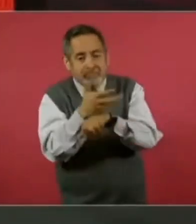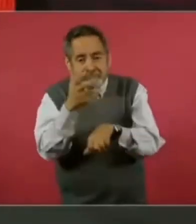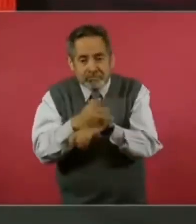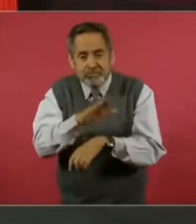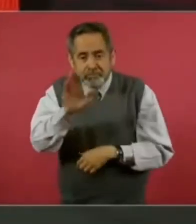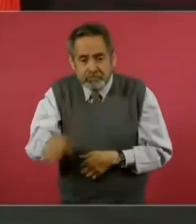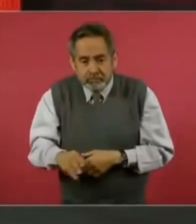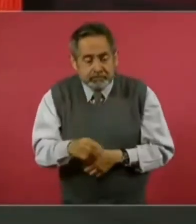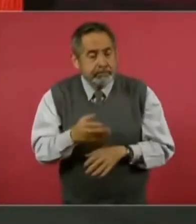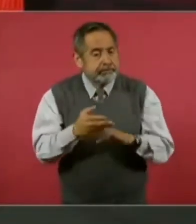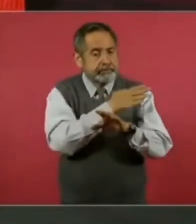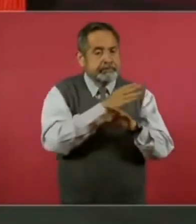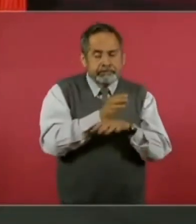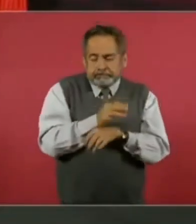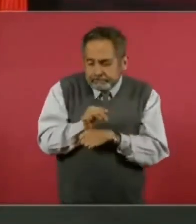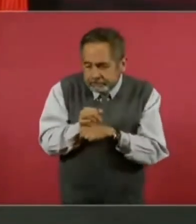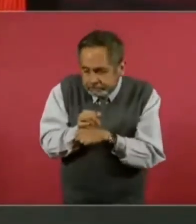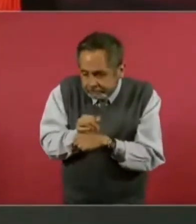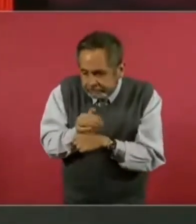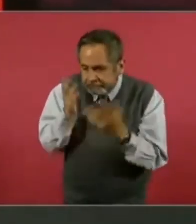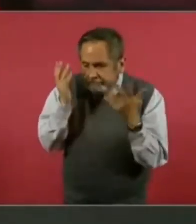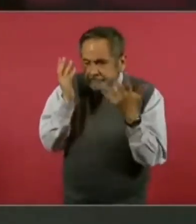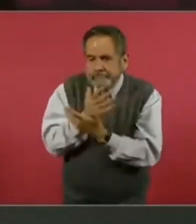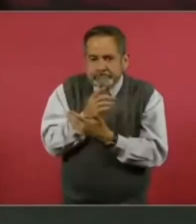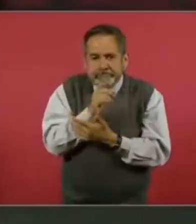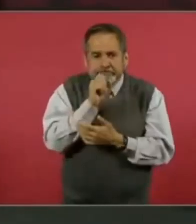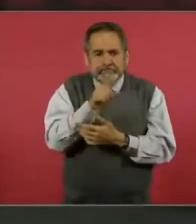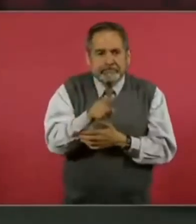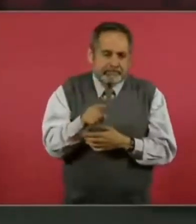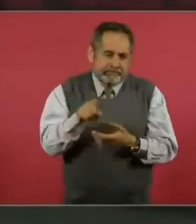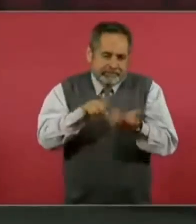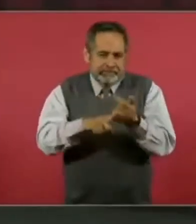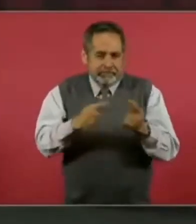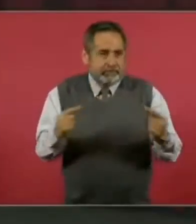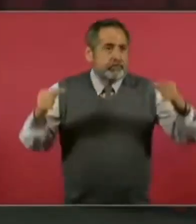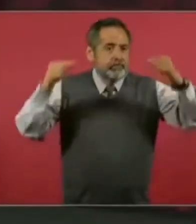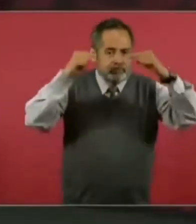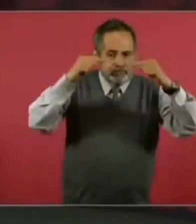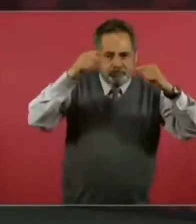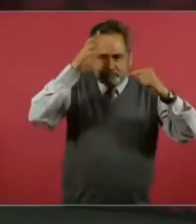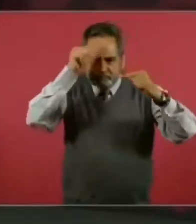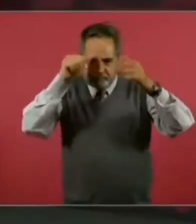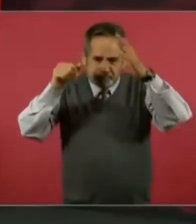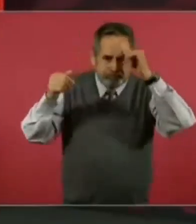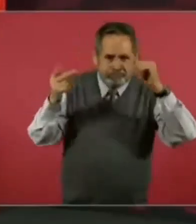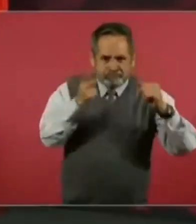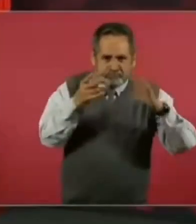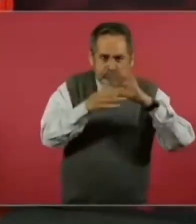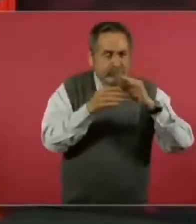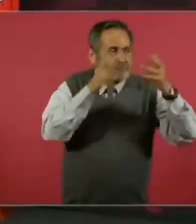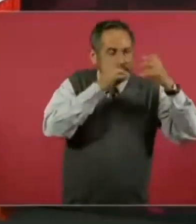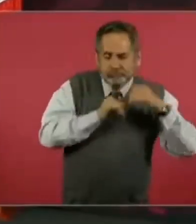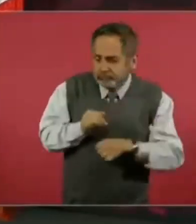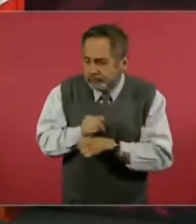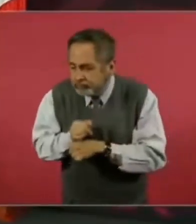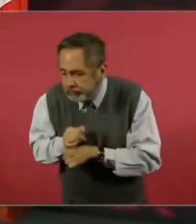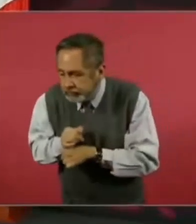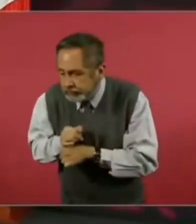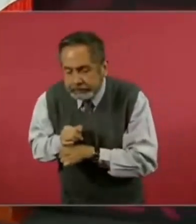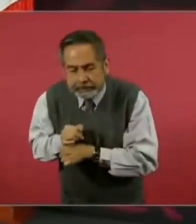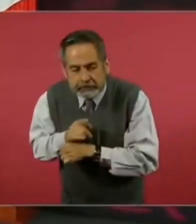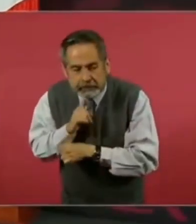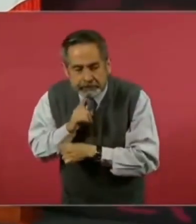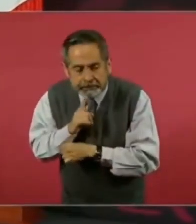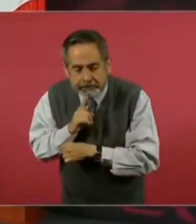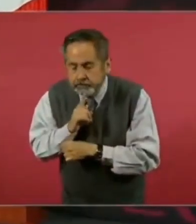una investigación y como se trataba de un asunto entre gobiernos, le dieron carpetazo.